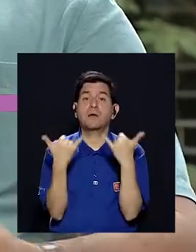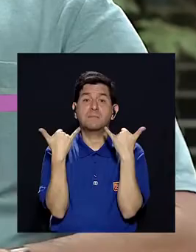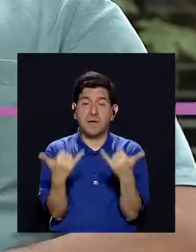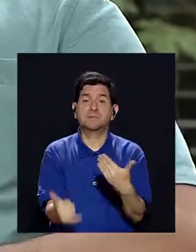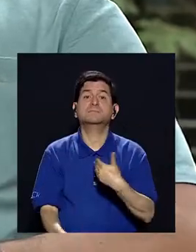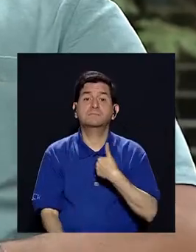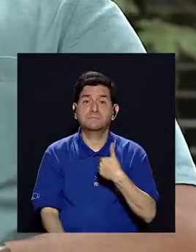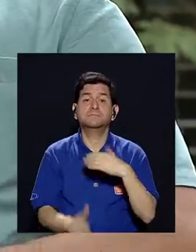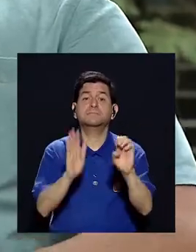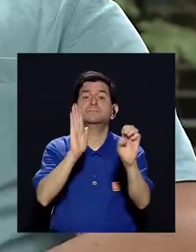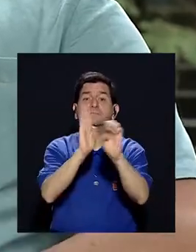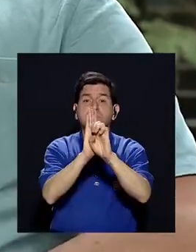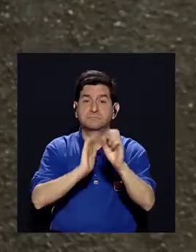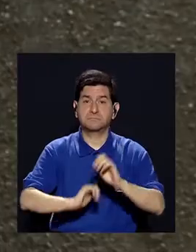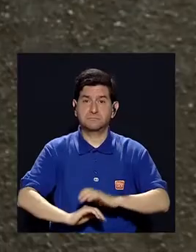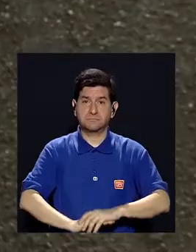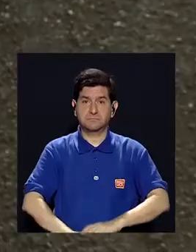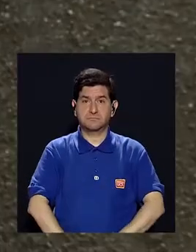actuales también.